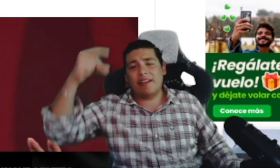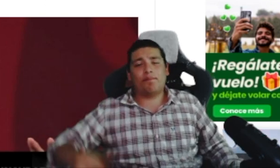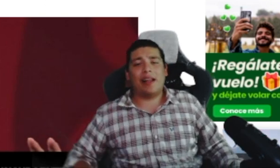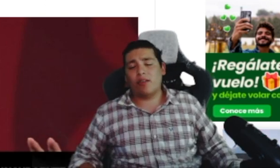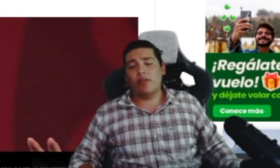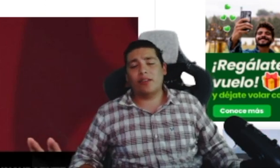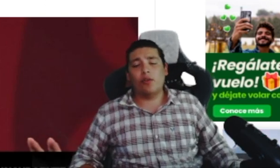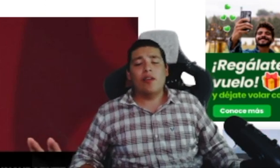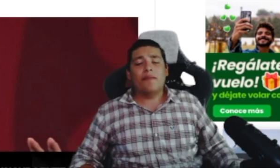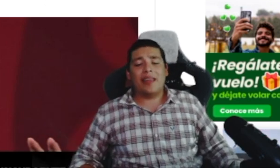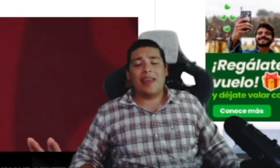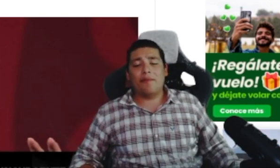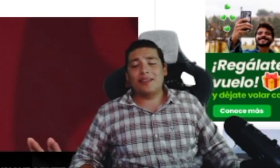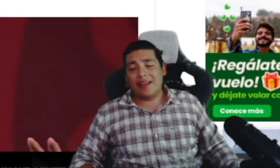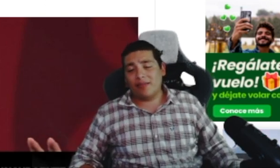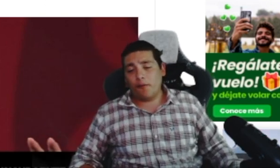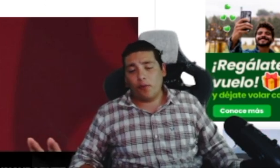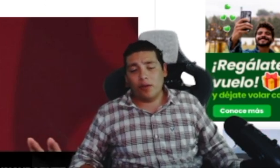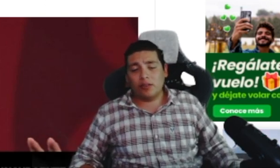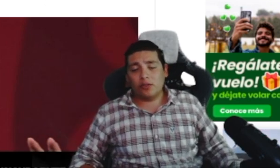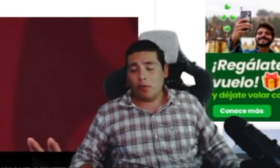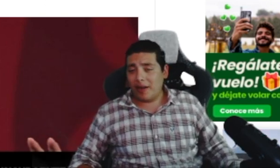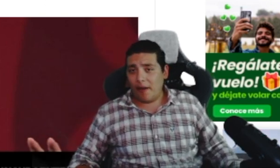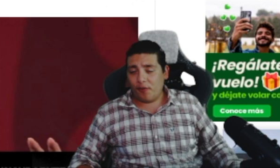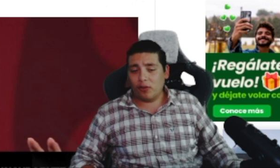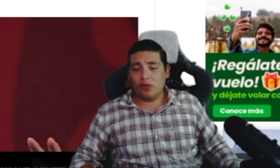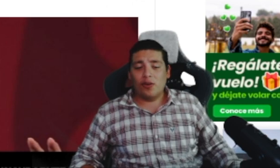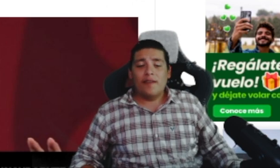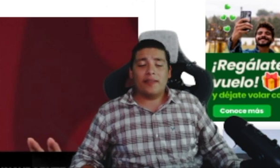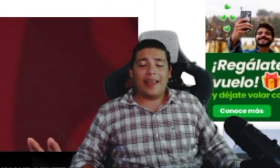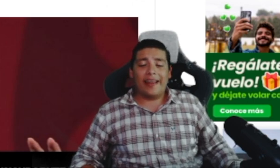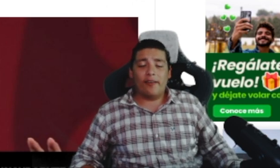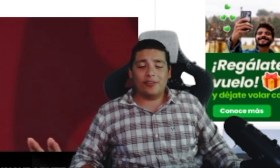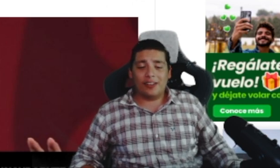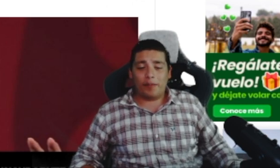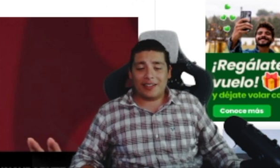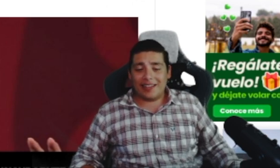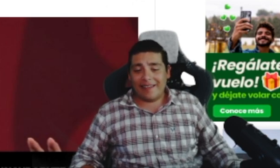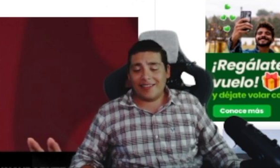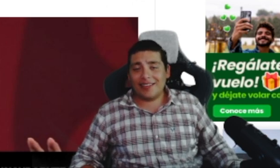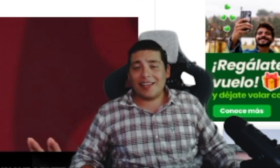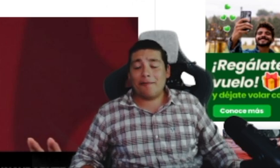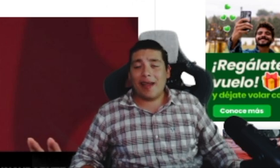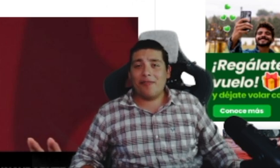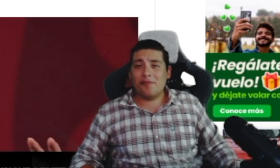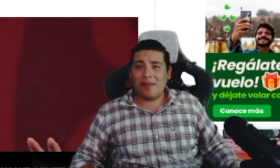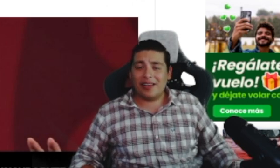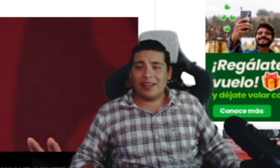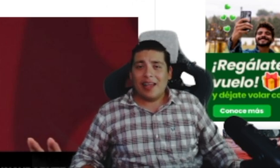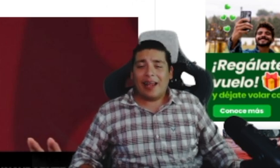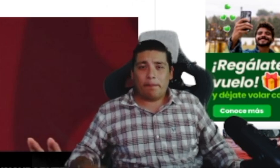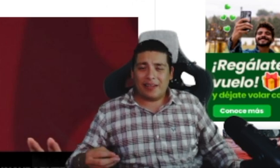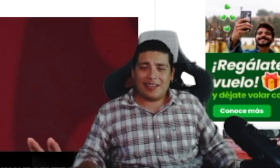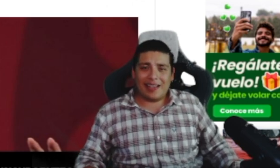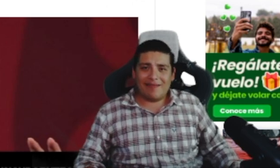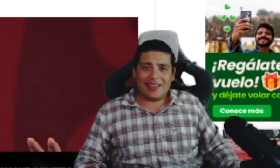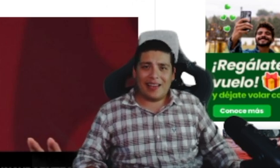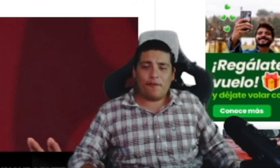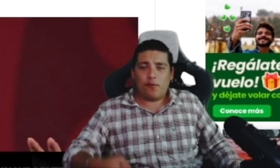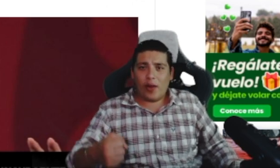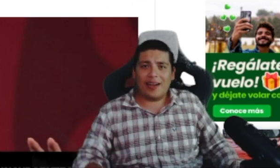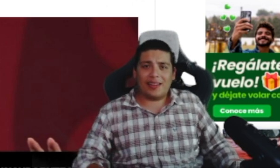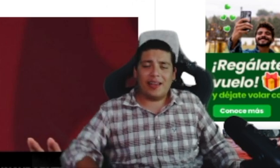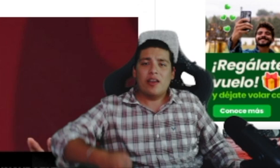hoy acepta el reto de Vicente Fox sobre la foto de los expresidentes, y vean nomás el